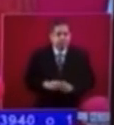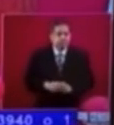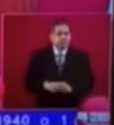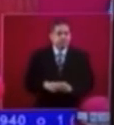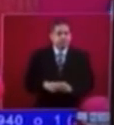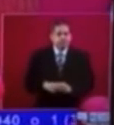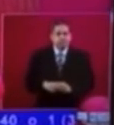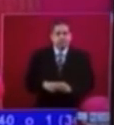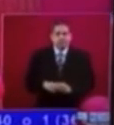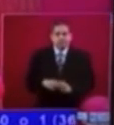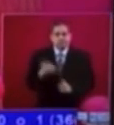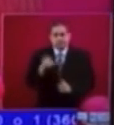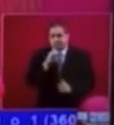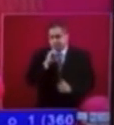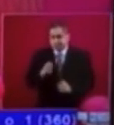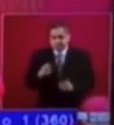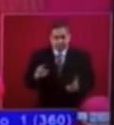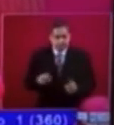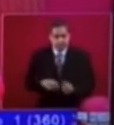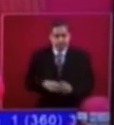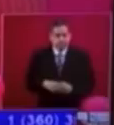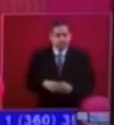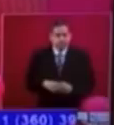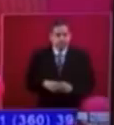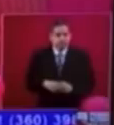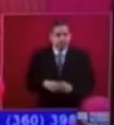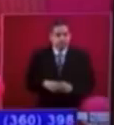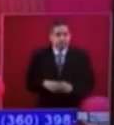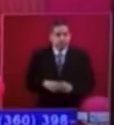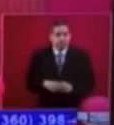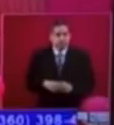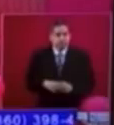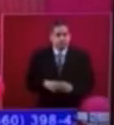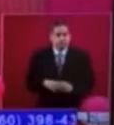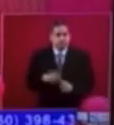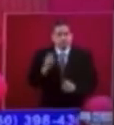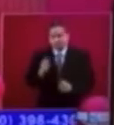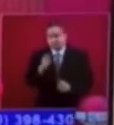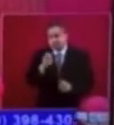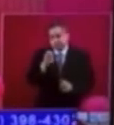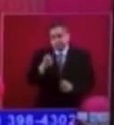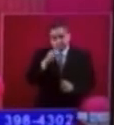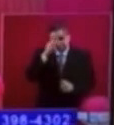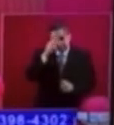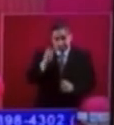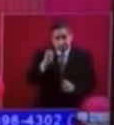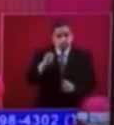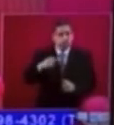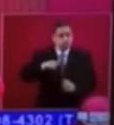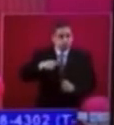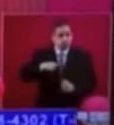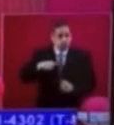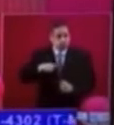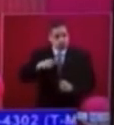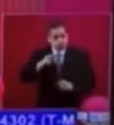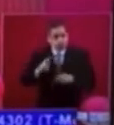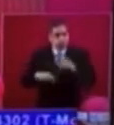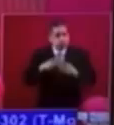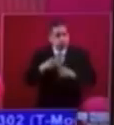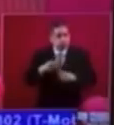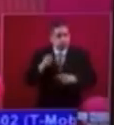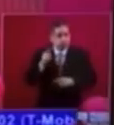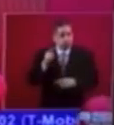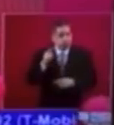160,000 pesos y ellos lo invierten en promocionar sus últimos 2